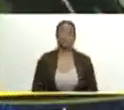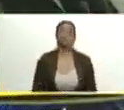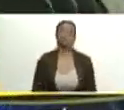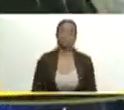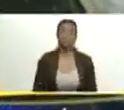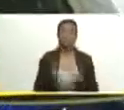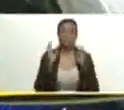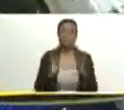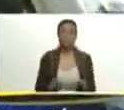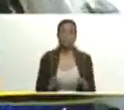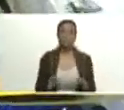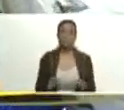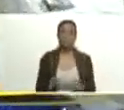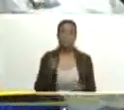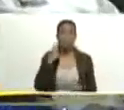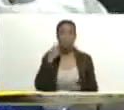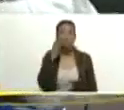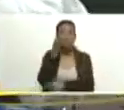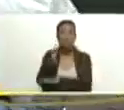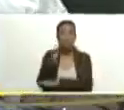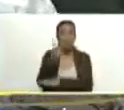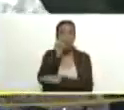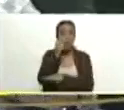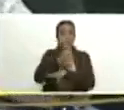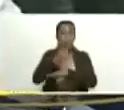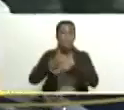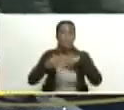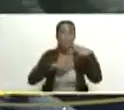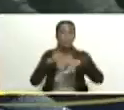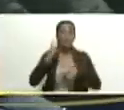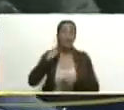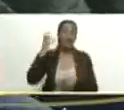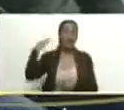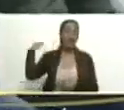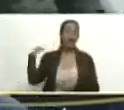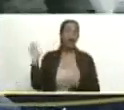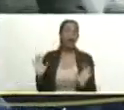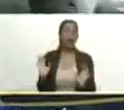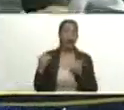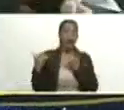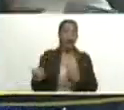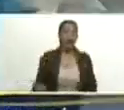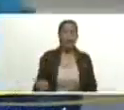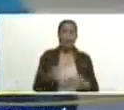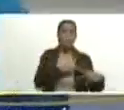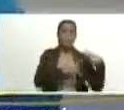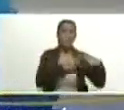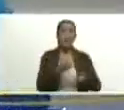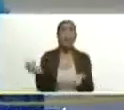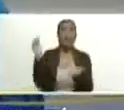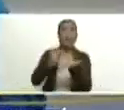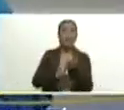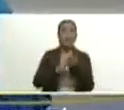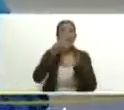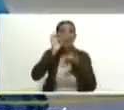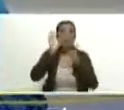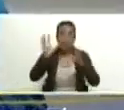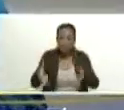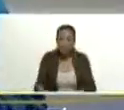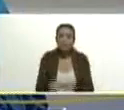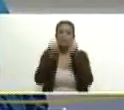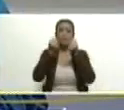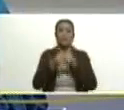Fuimos Castro Soteldo productores de café y ahora vamos en el proceso de recuperación. Yo quisiera que el